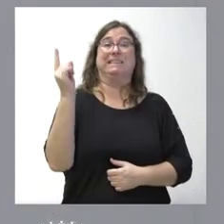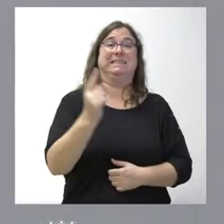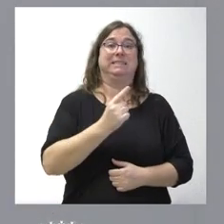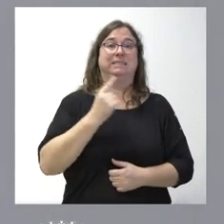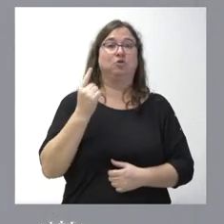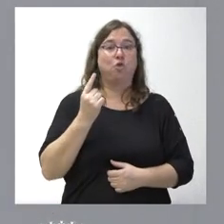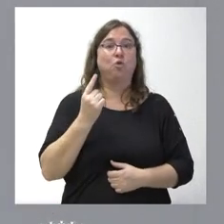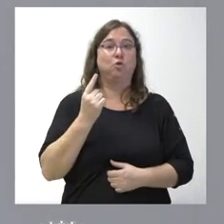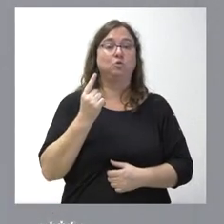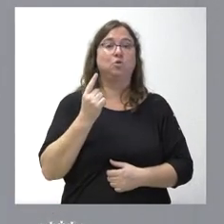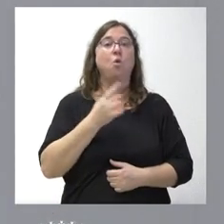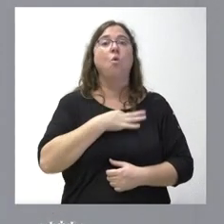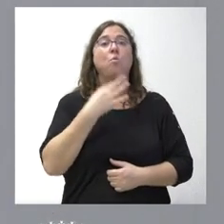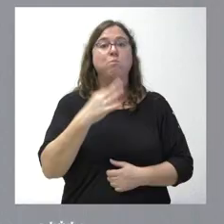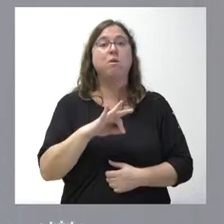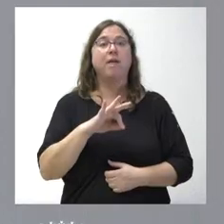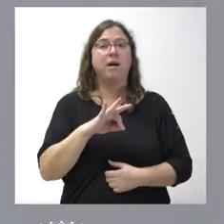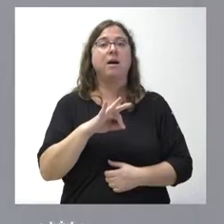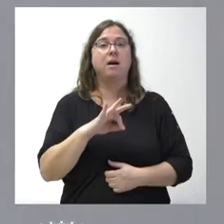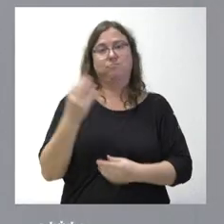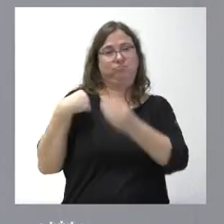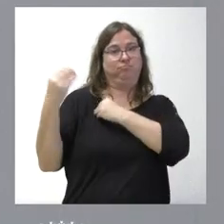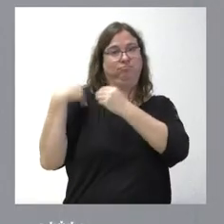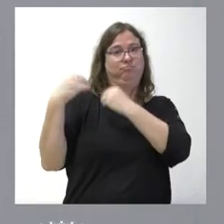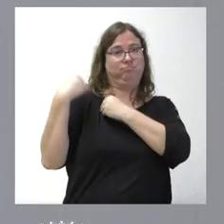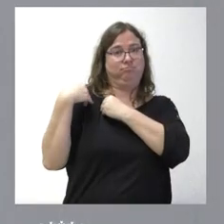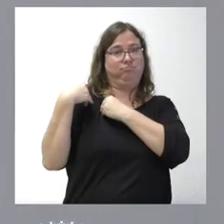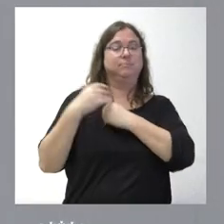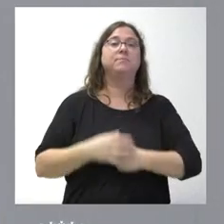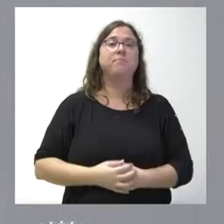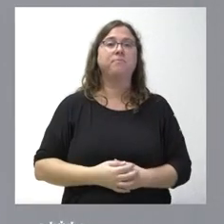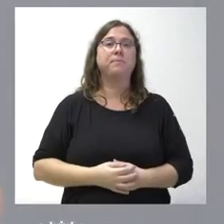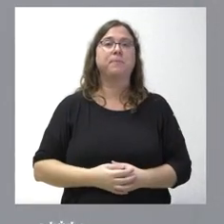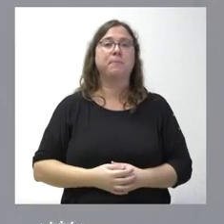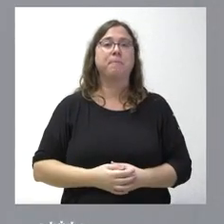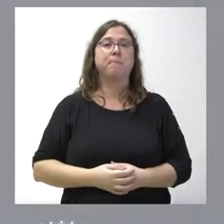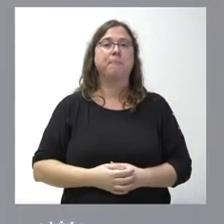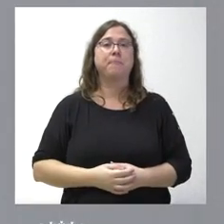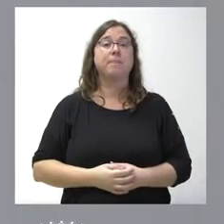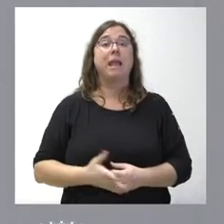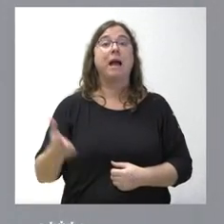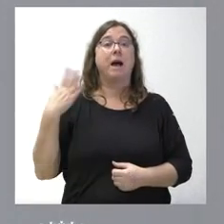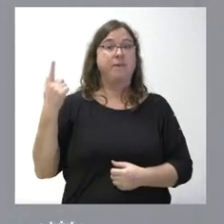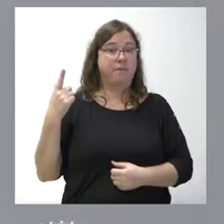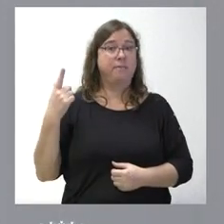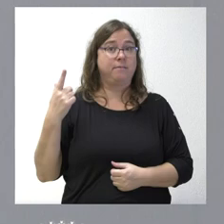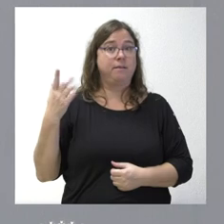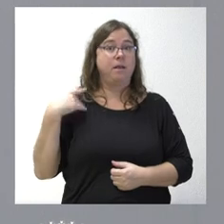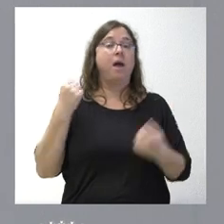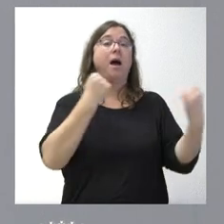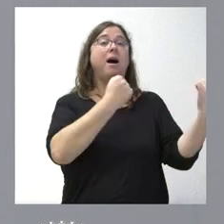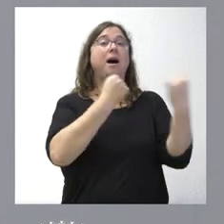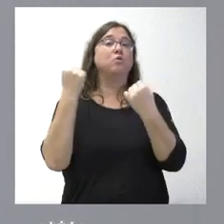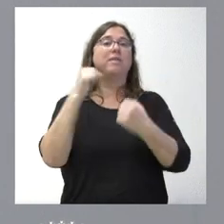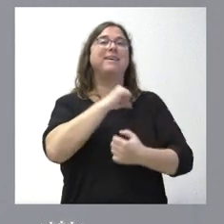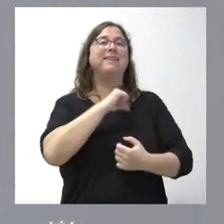eh puedan intervenir en las preguntas que estimen oportuno ayer la autoridad independiente